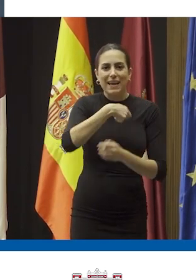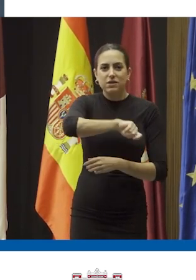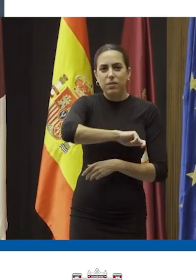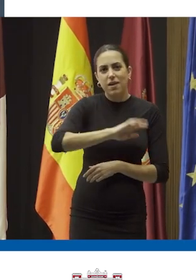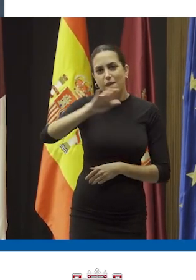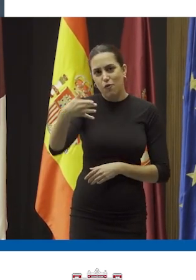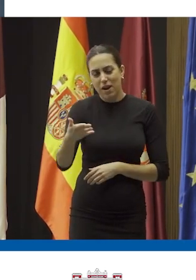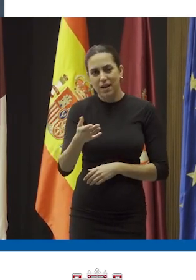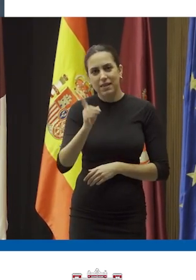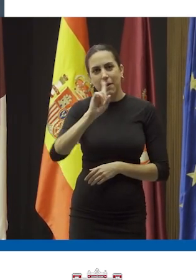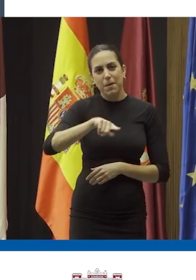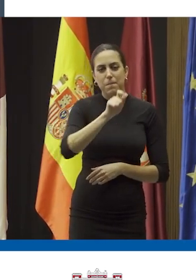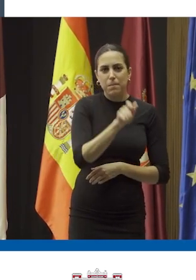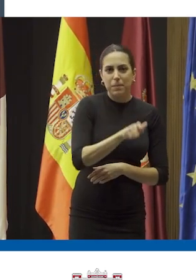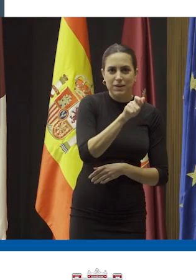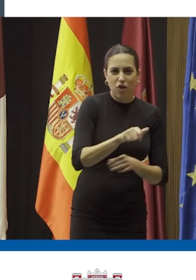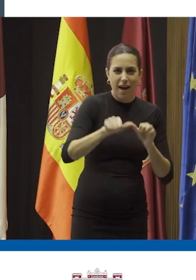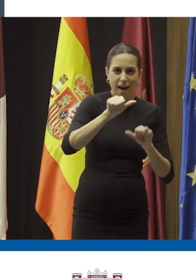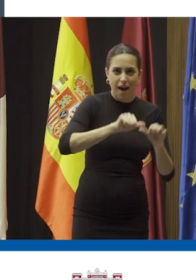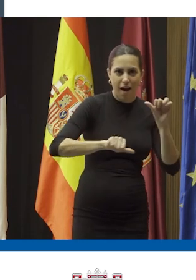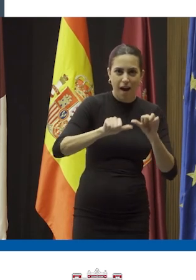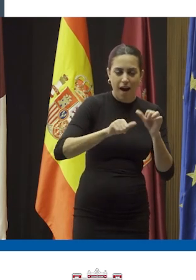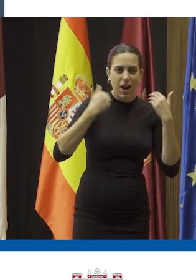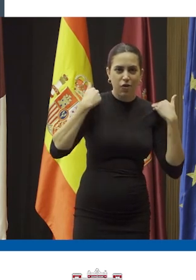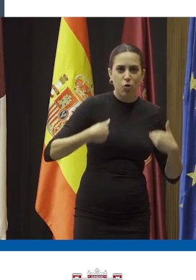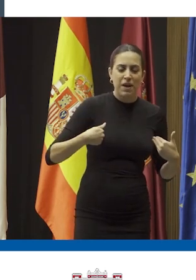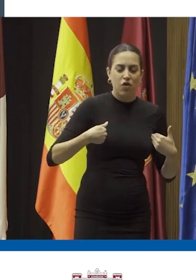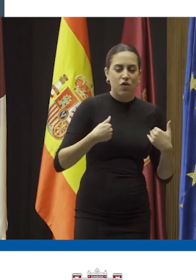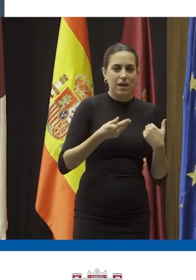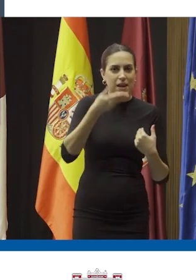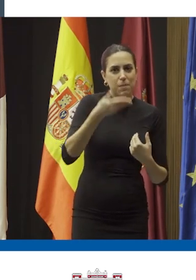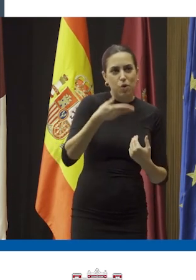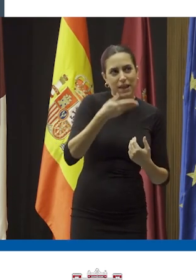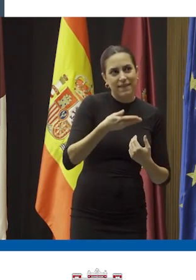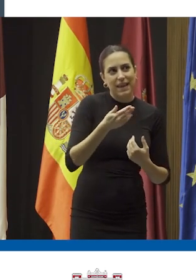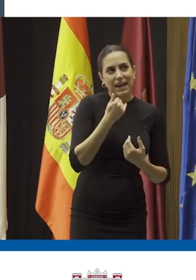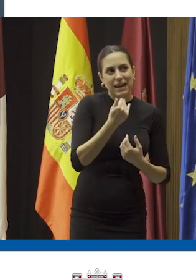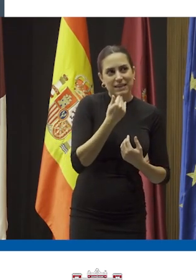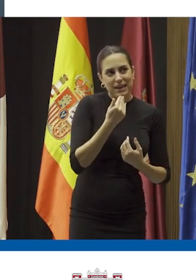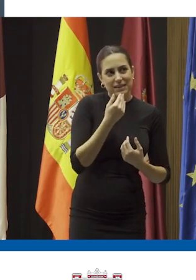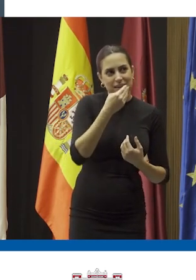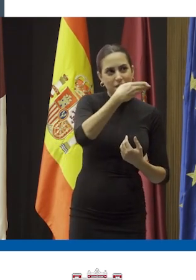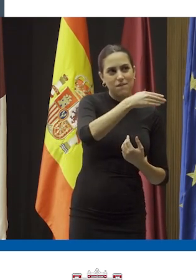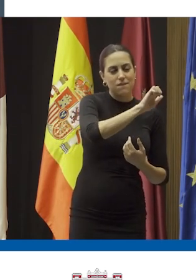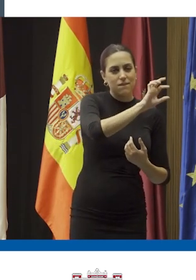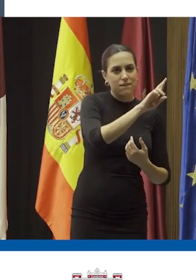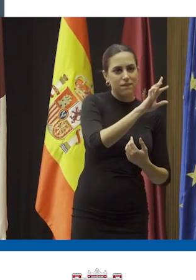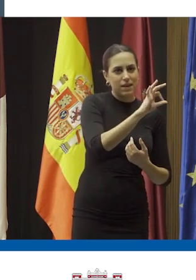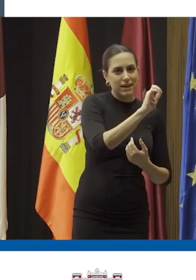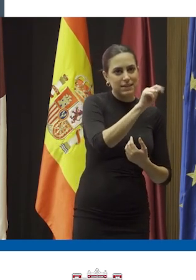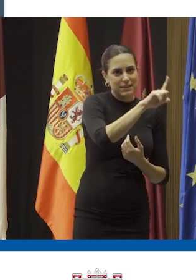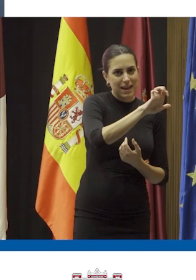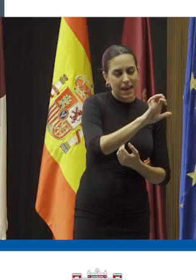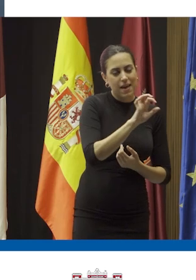a un anatómico tan importante, casi, como Vesalio. Lo que pasa es que, claro, este